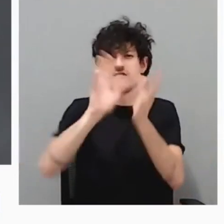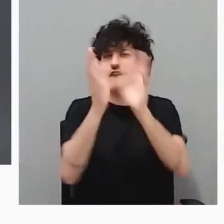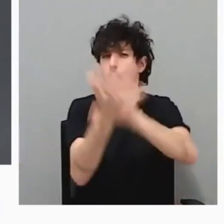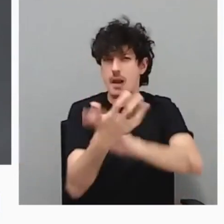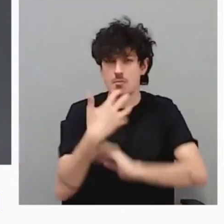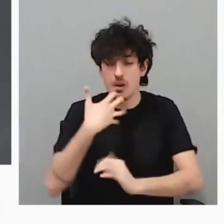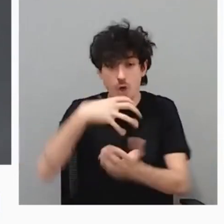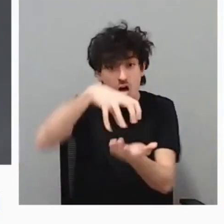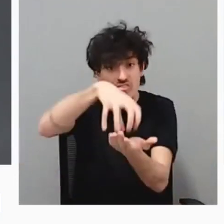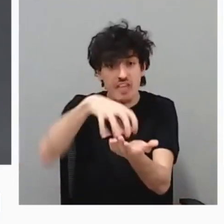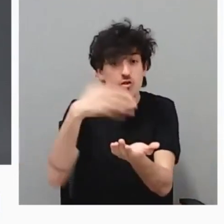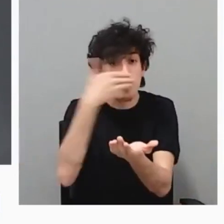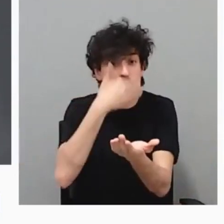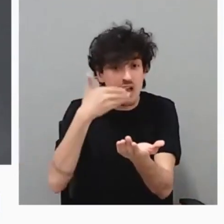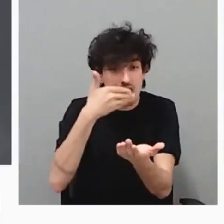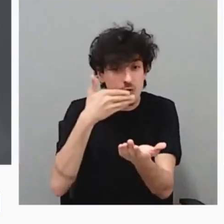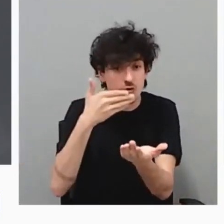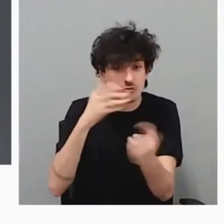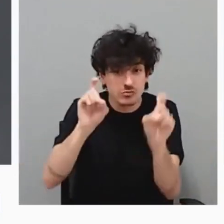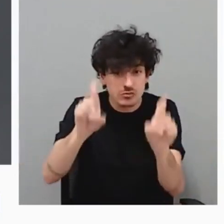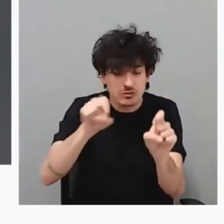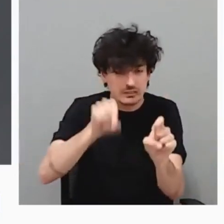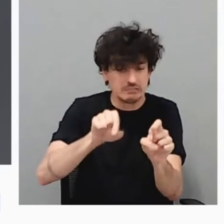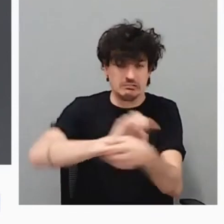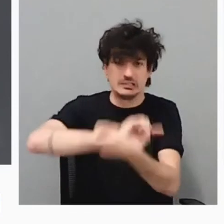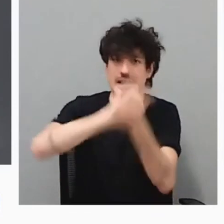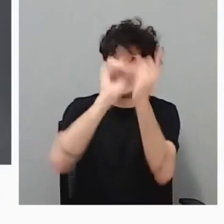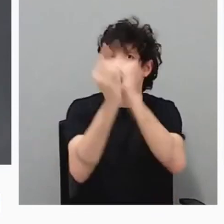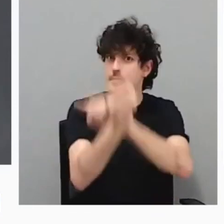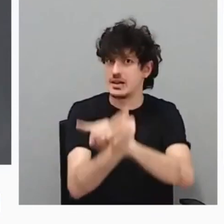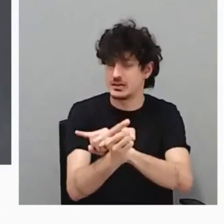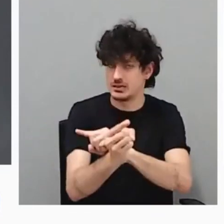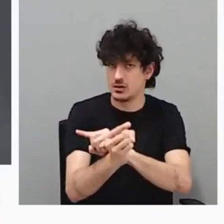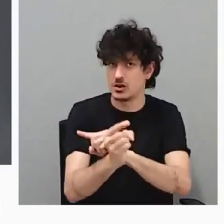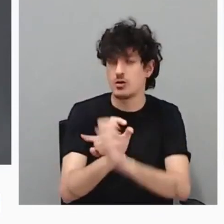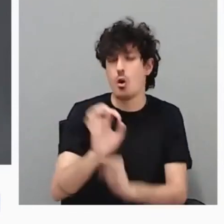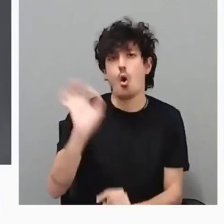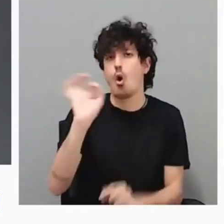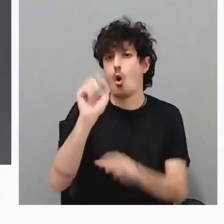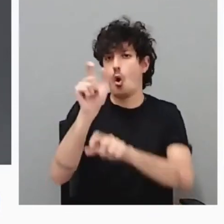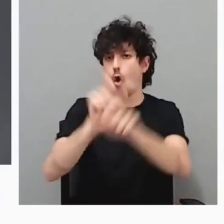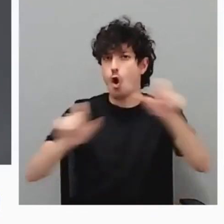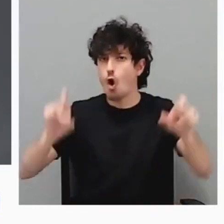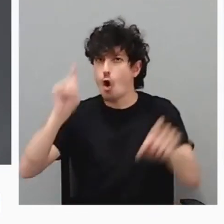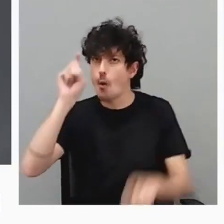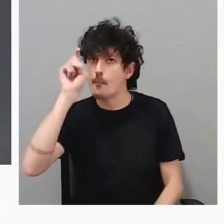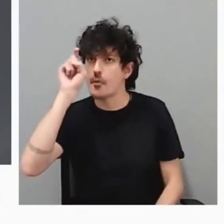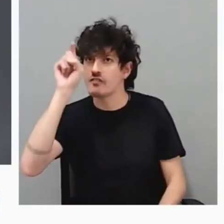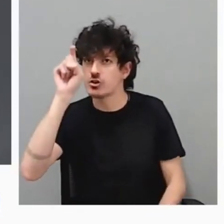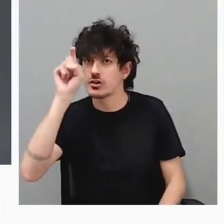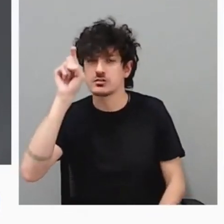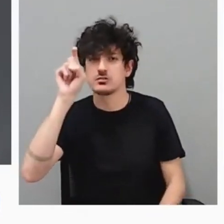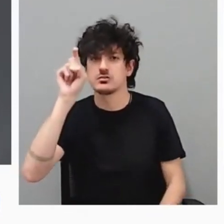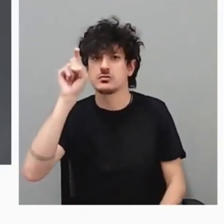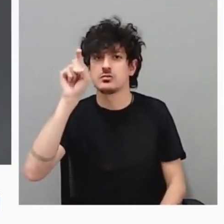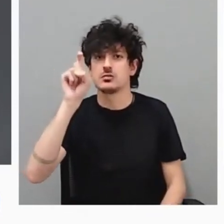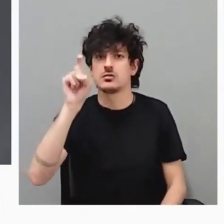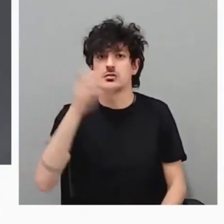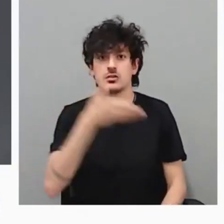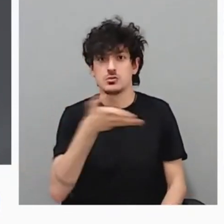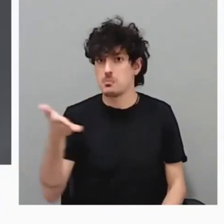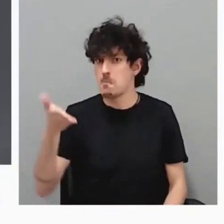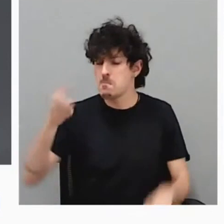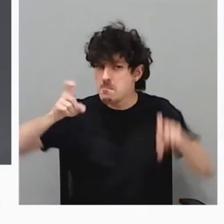estos profesores que además ya no solo están haciendo una masterclass dentro de una clase, sino que son mentores,